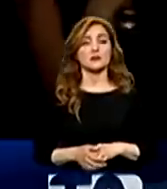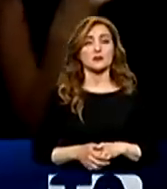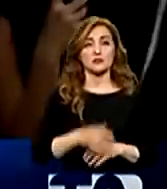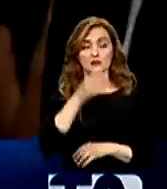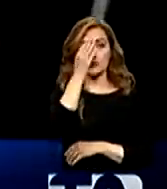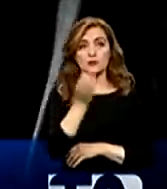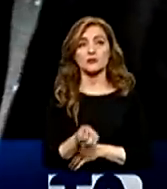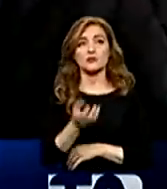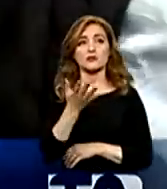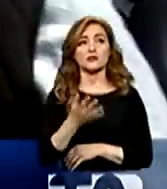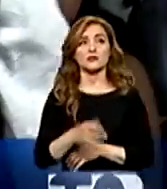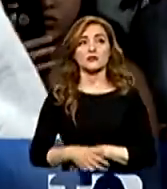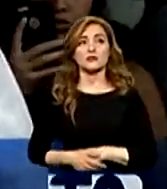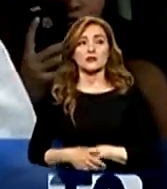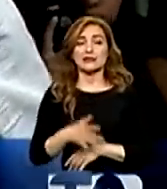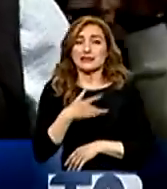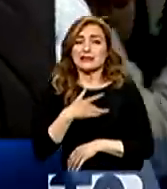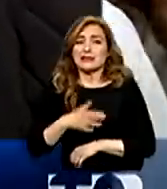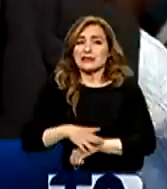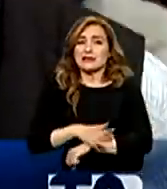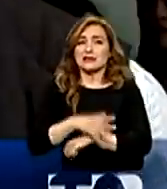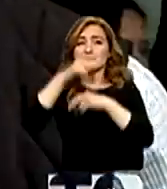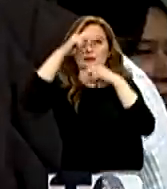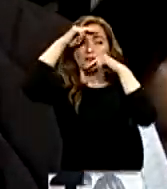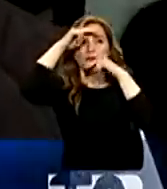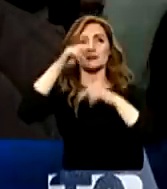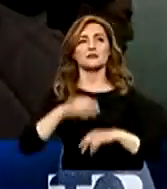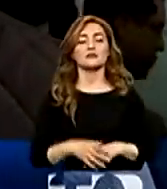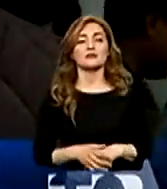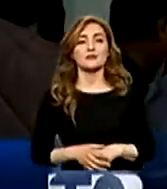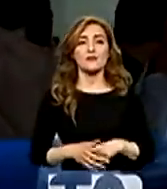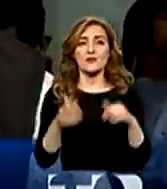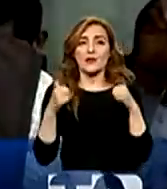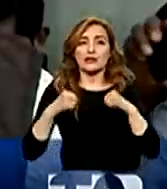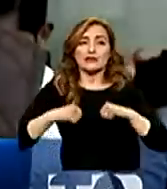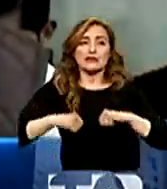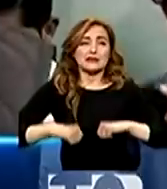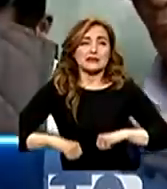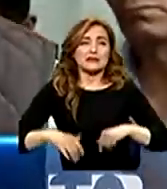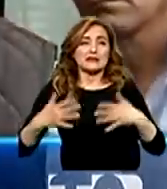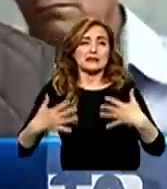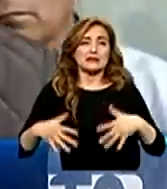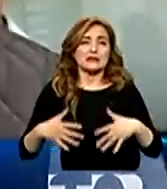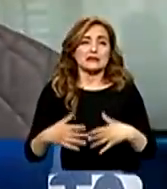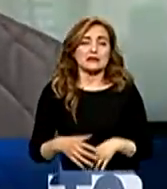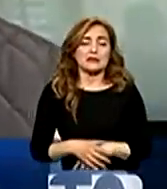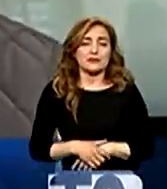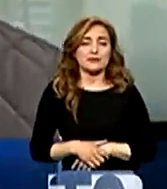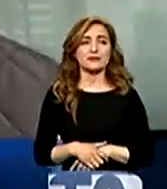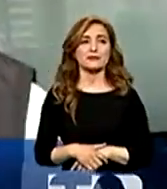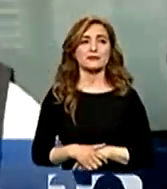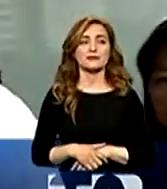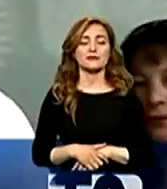días, conmovidos con esta noticia. Es muy triste lo que acaba de suceder.